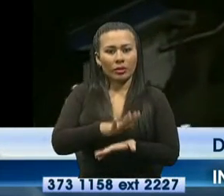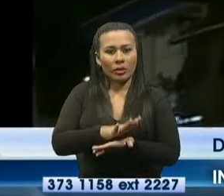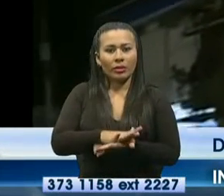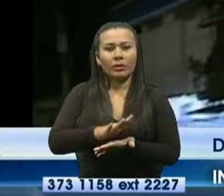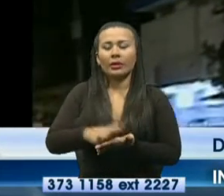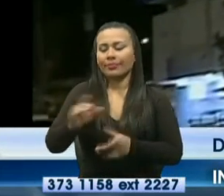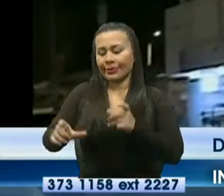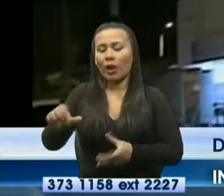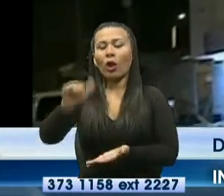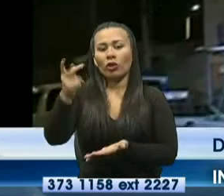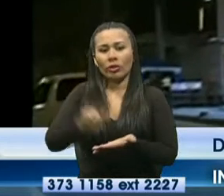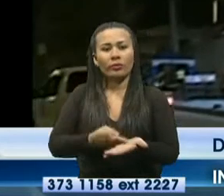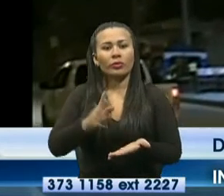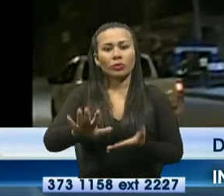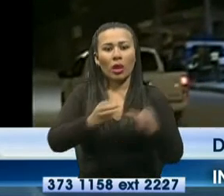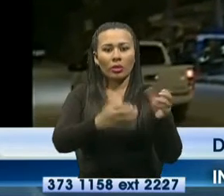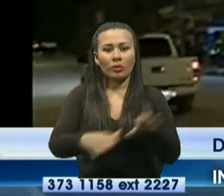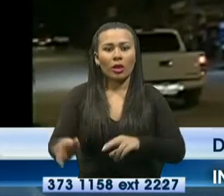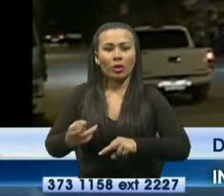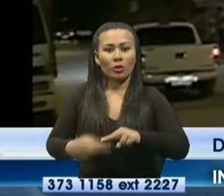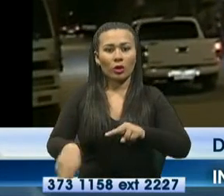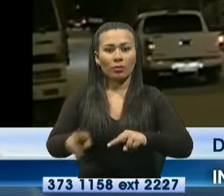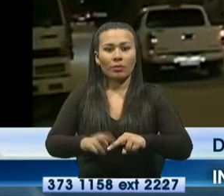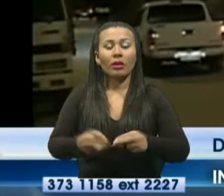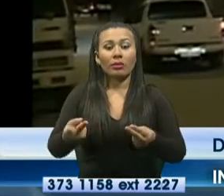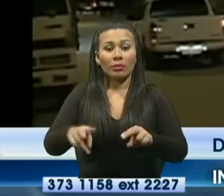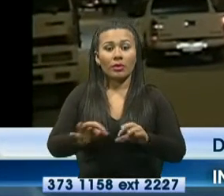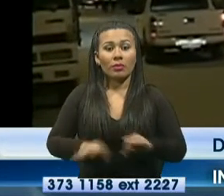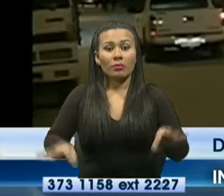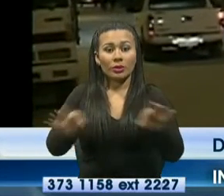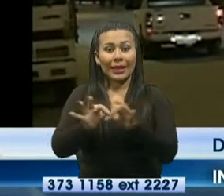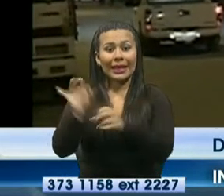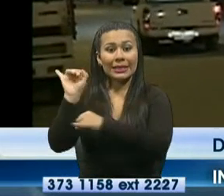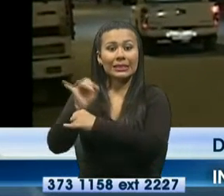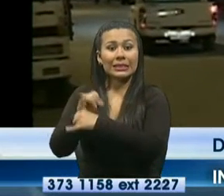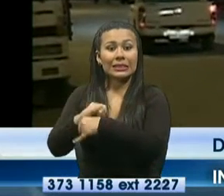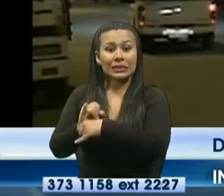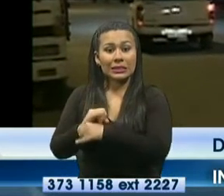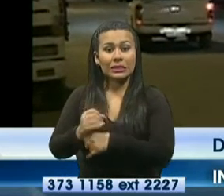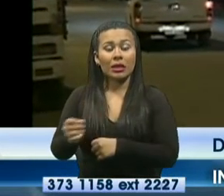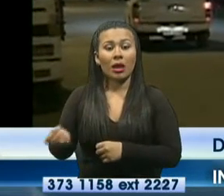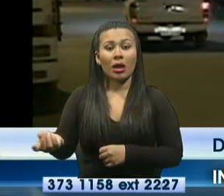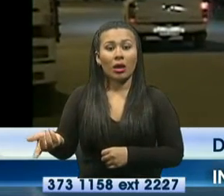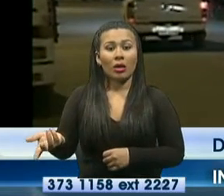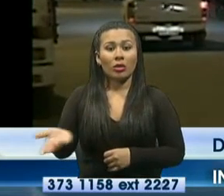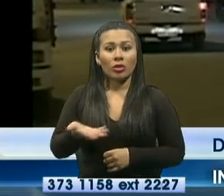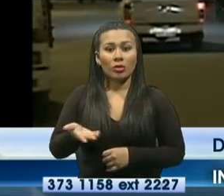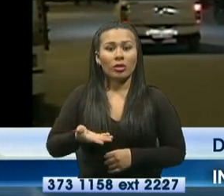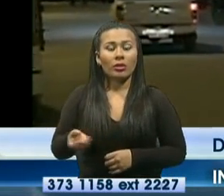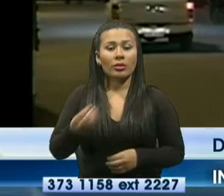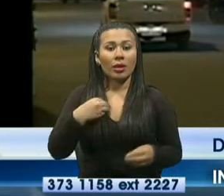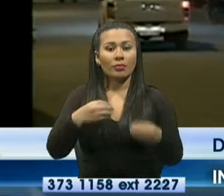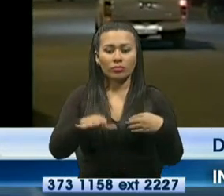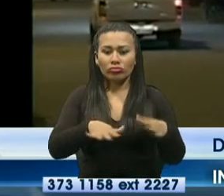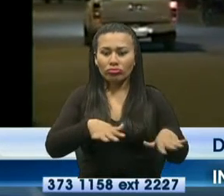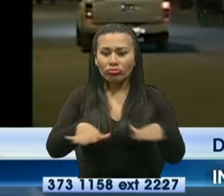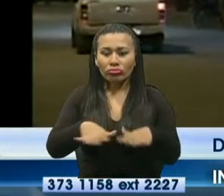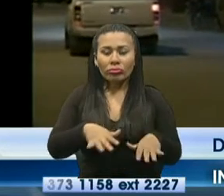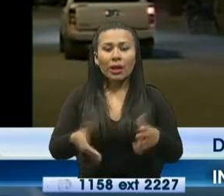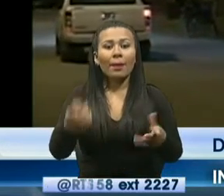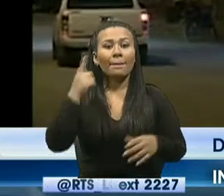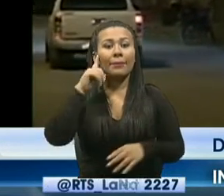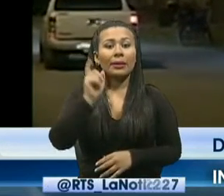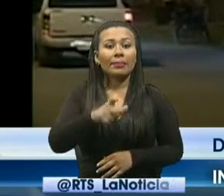retomando sus actividades. Es muy importante señalar también que en el Instituto Ferioontológico se ha activado un centro de operaciones para toda